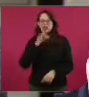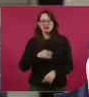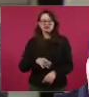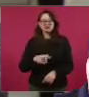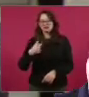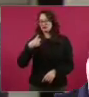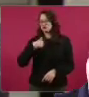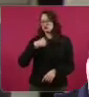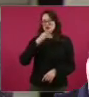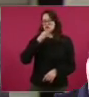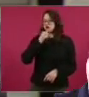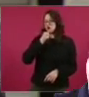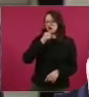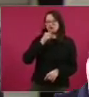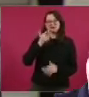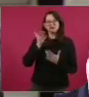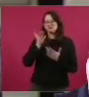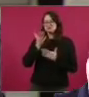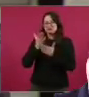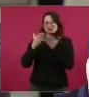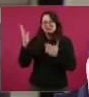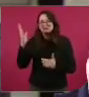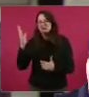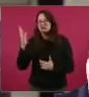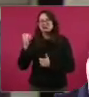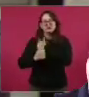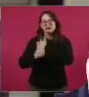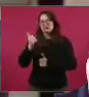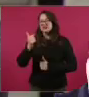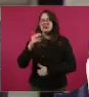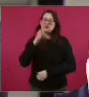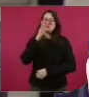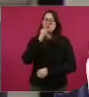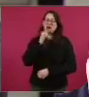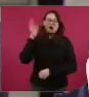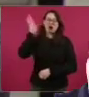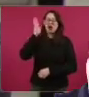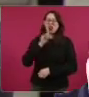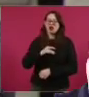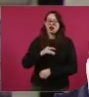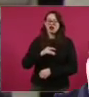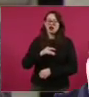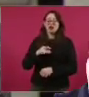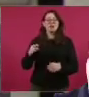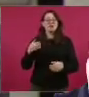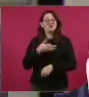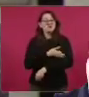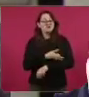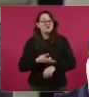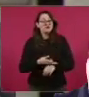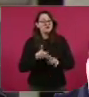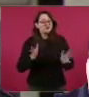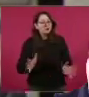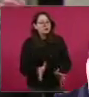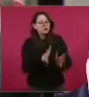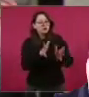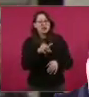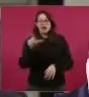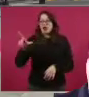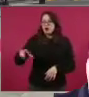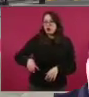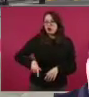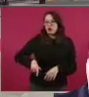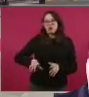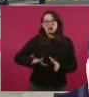talento para llegar a competir en lo mejor del mundo. El apoyo de la familia, el apoyo de las autoridades, el